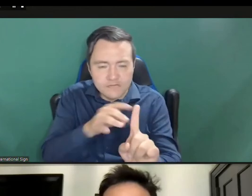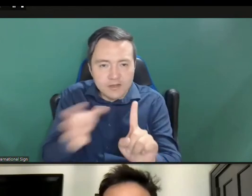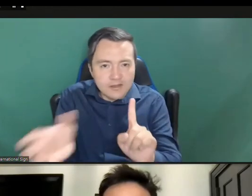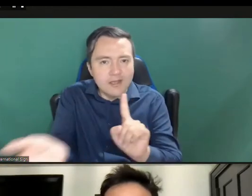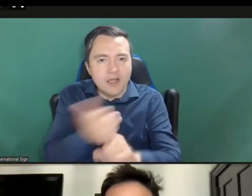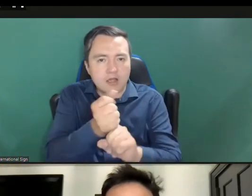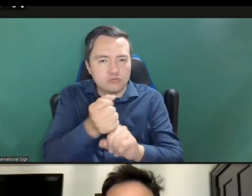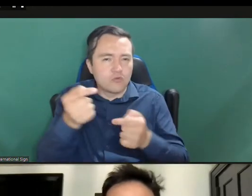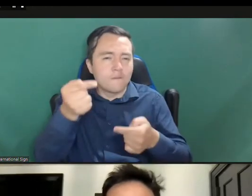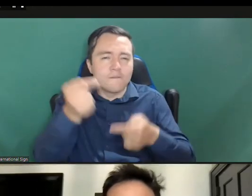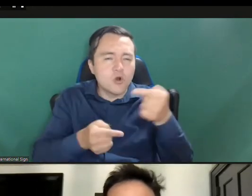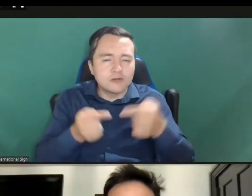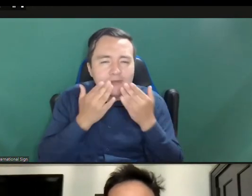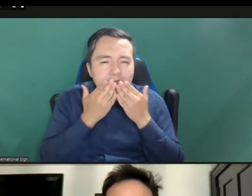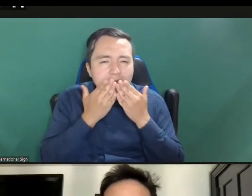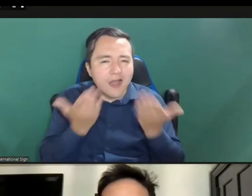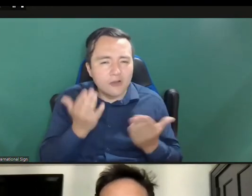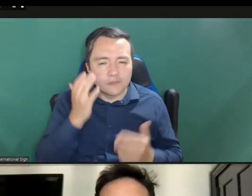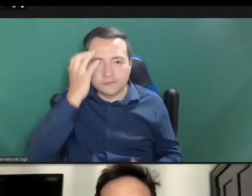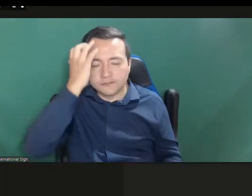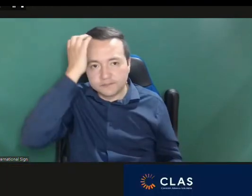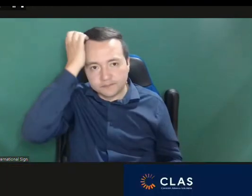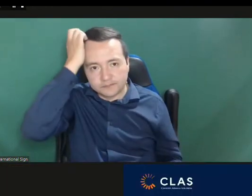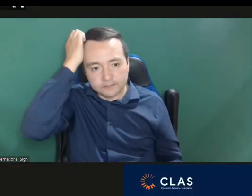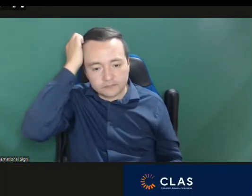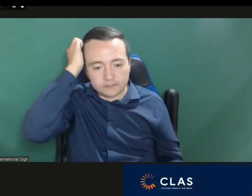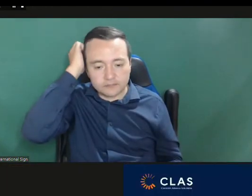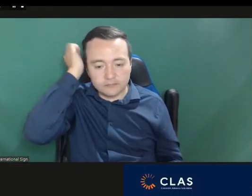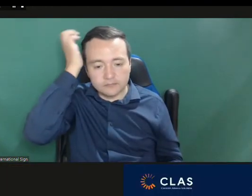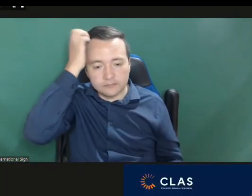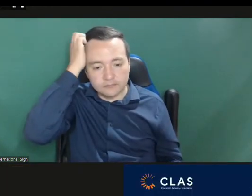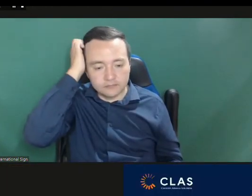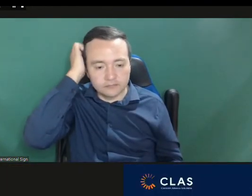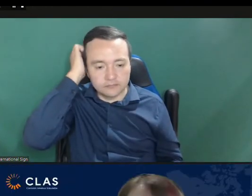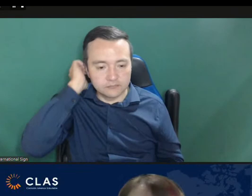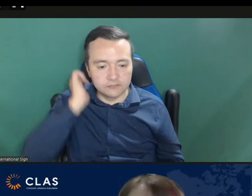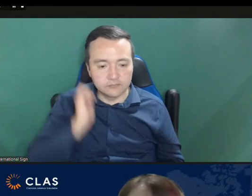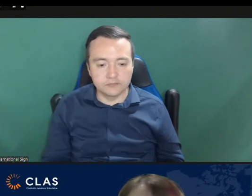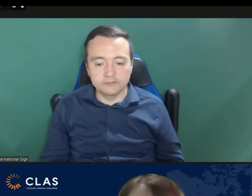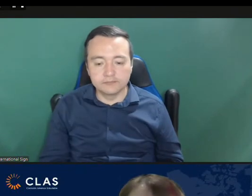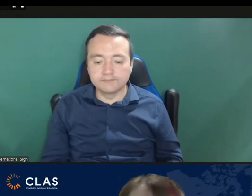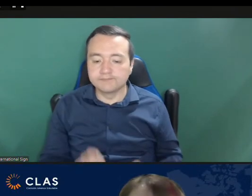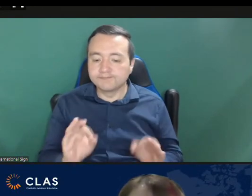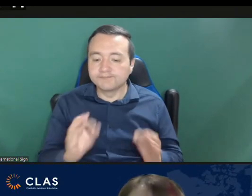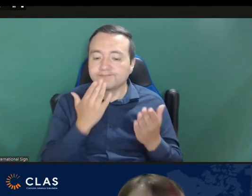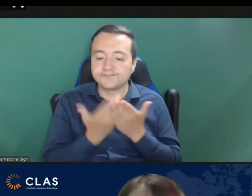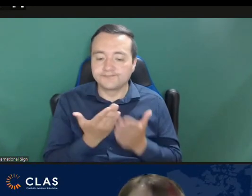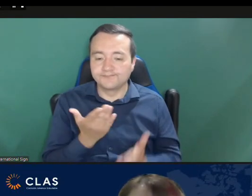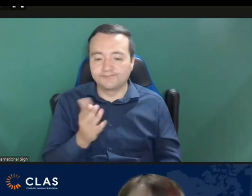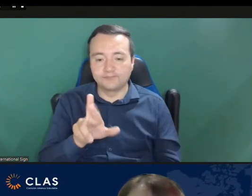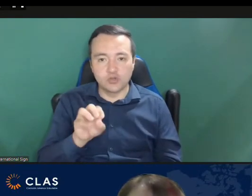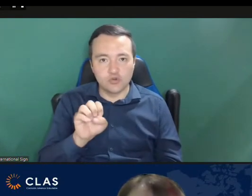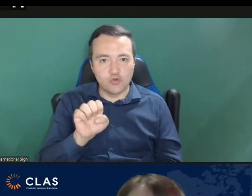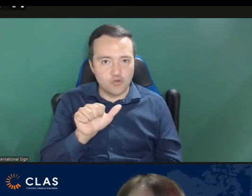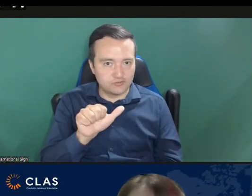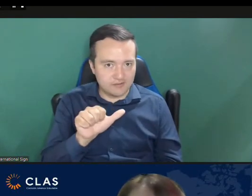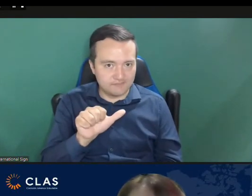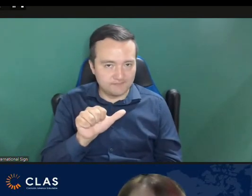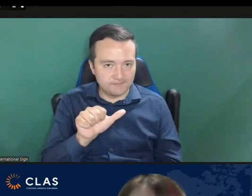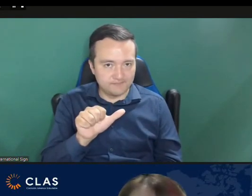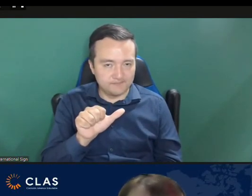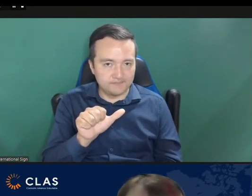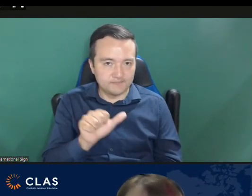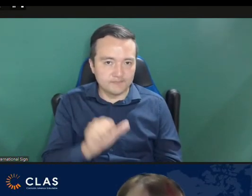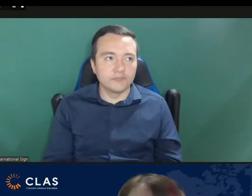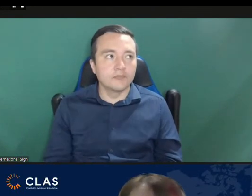como lo es tú muchas gracias rosa y va a ser algunas